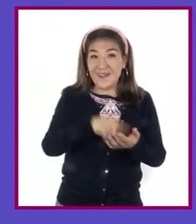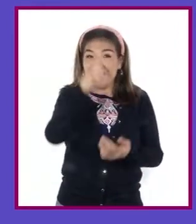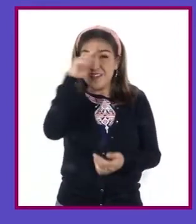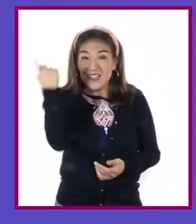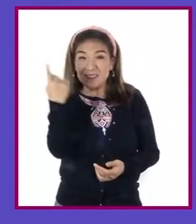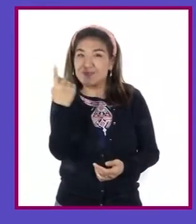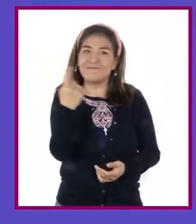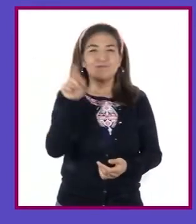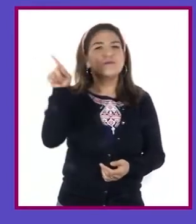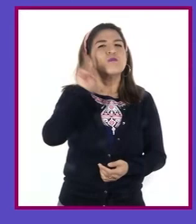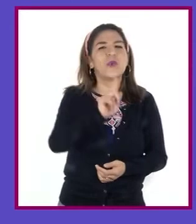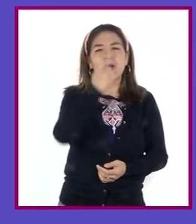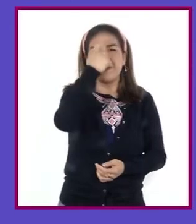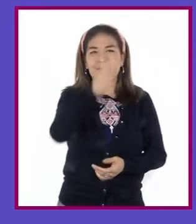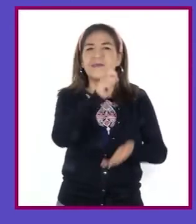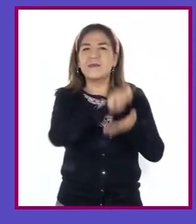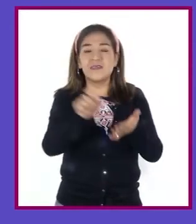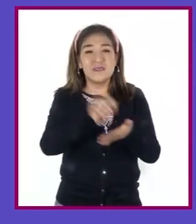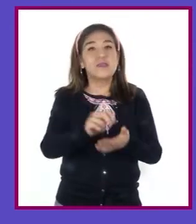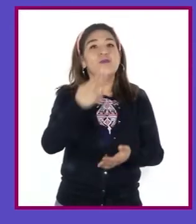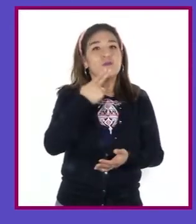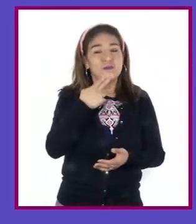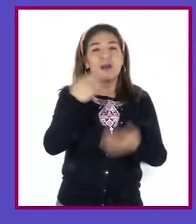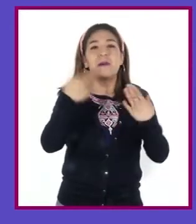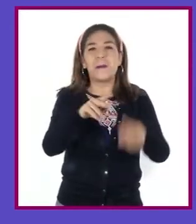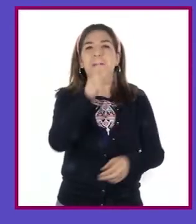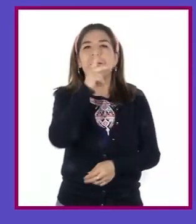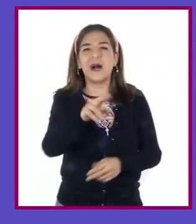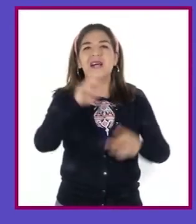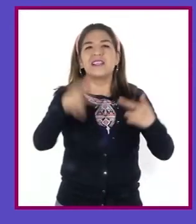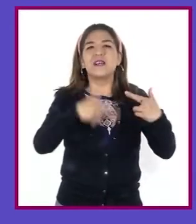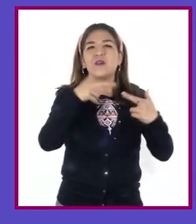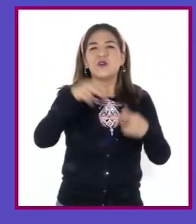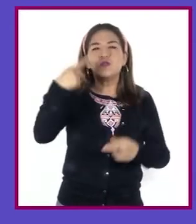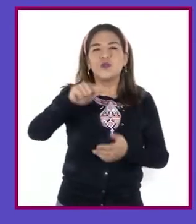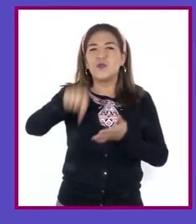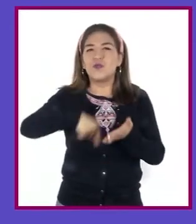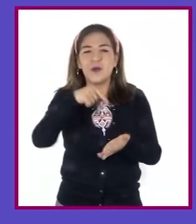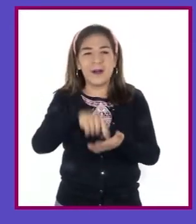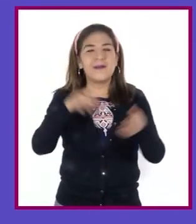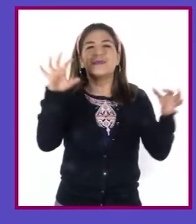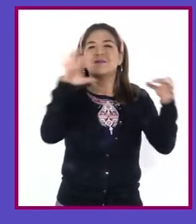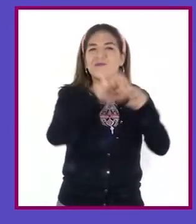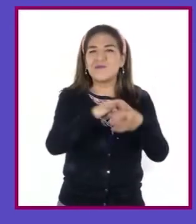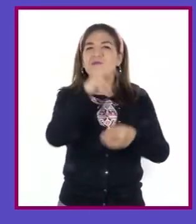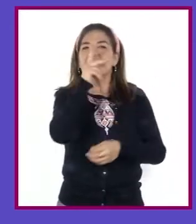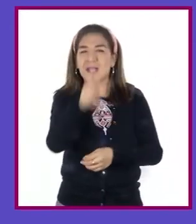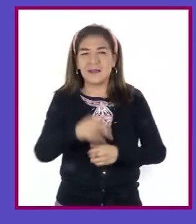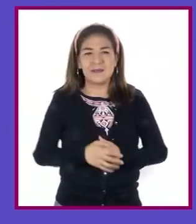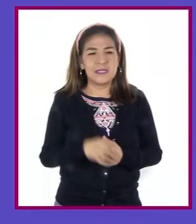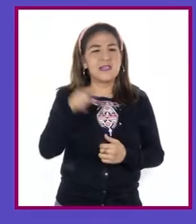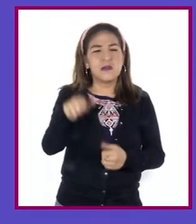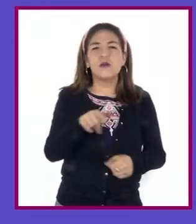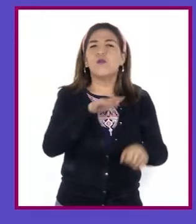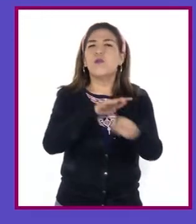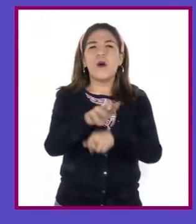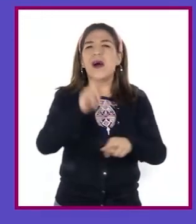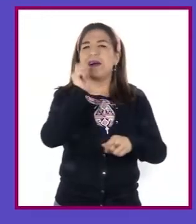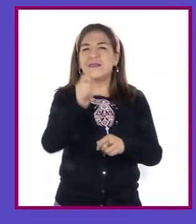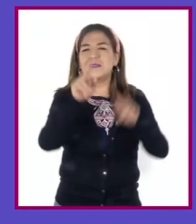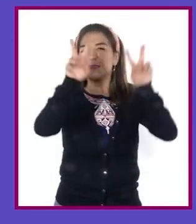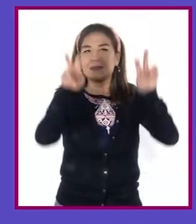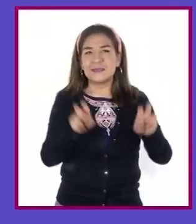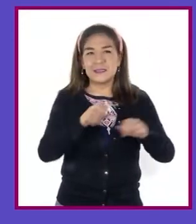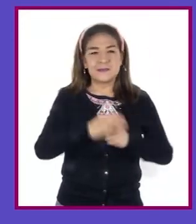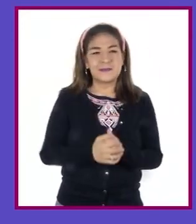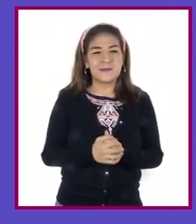porque la poeta Gabriela Mistral utiliza muchos regionalismos y juega constantemente con las palabras. Pero una buena hipótesis sería